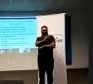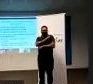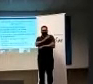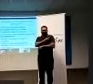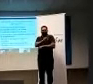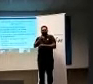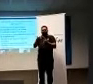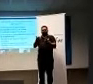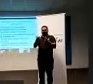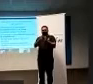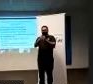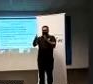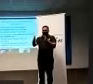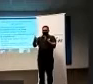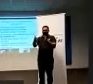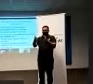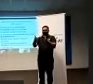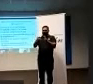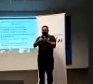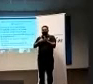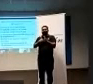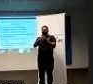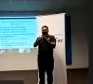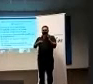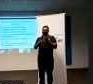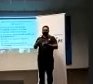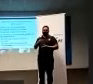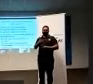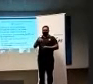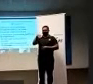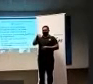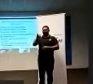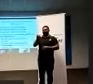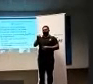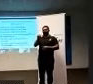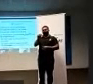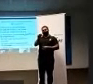casos informaron síntomas dentro de los 4 días de recibir la vacuna. Siguiente.